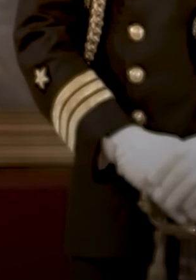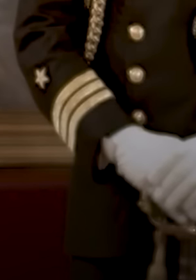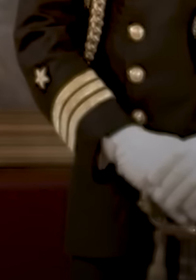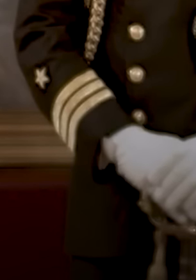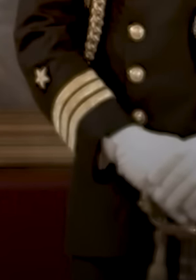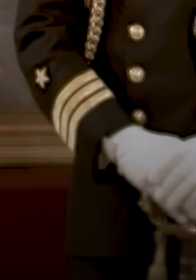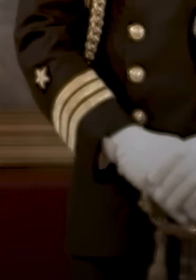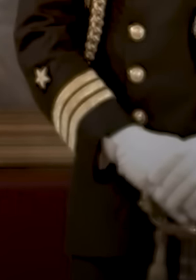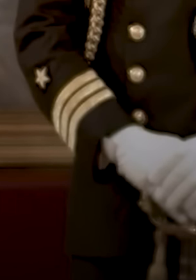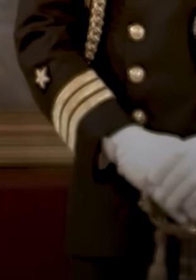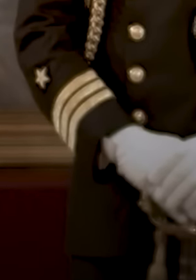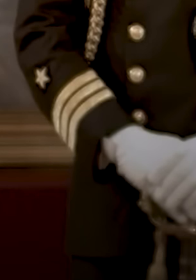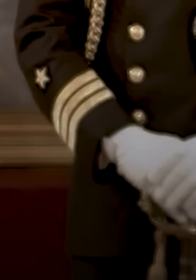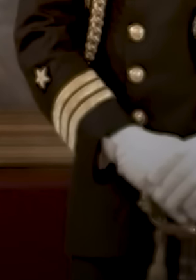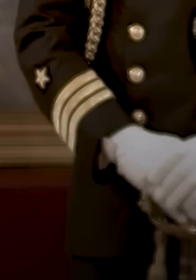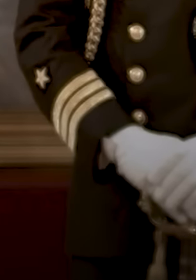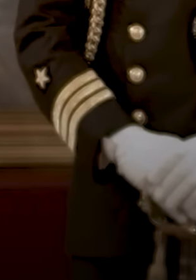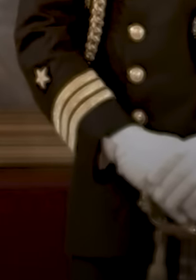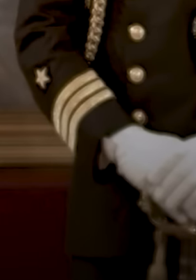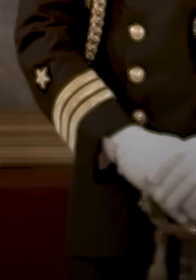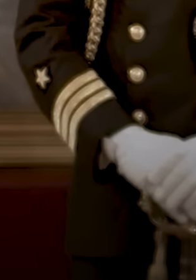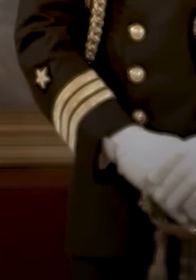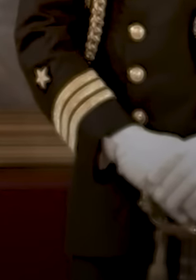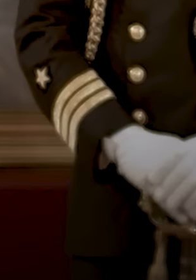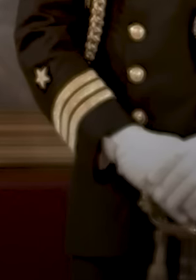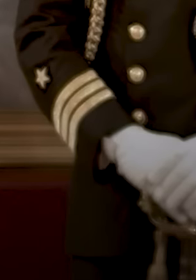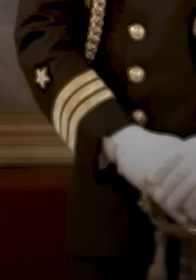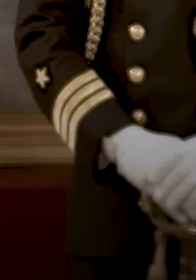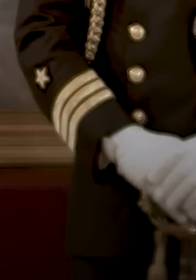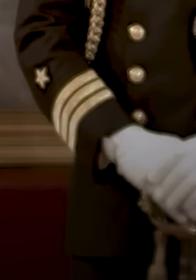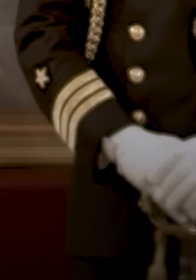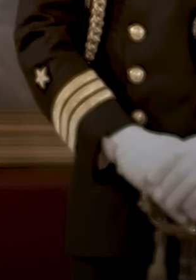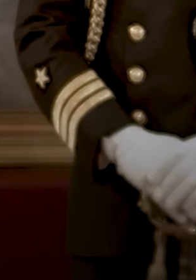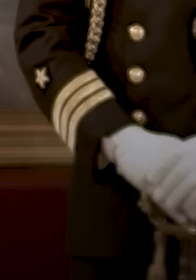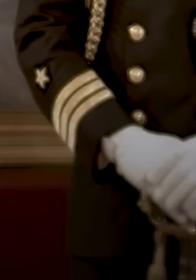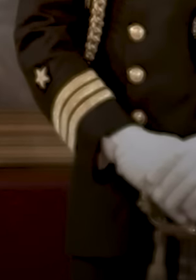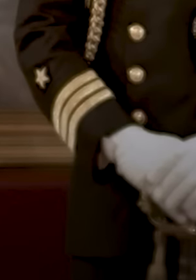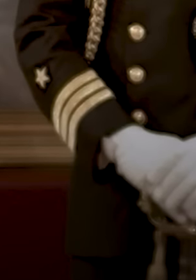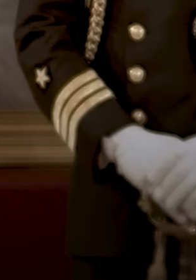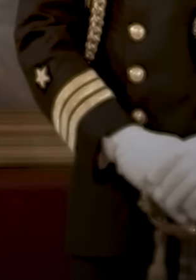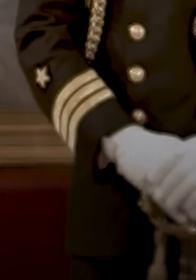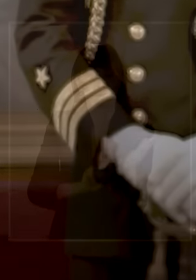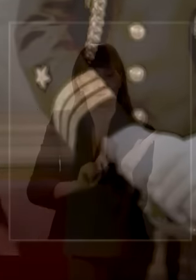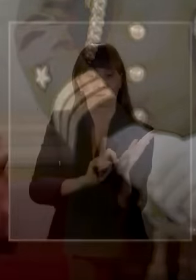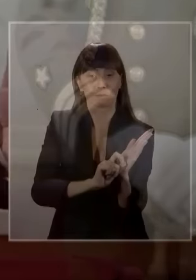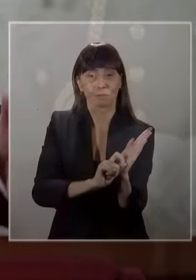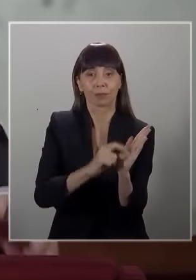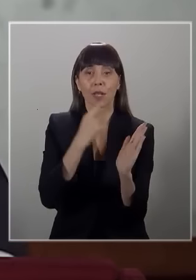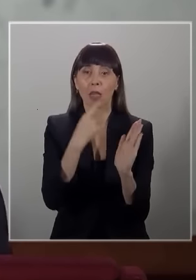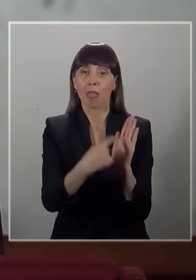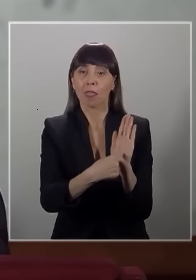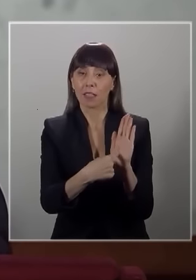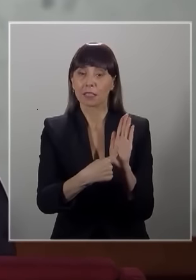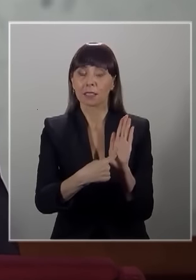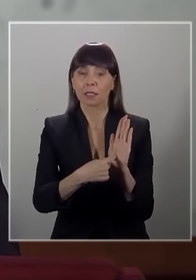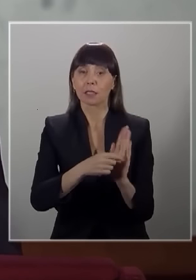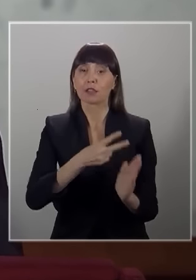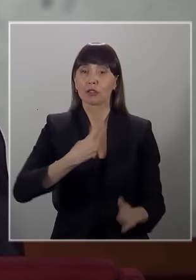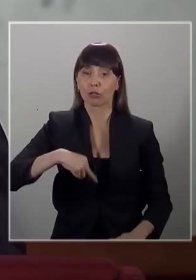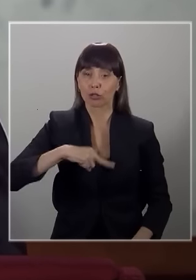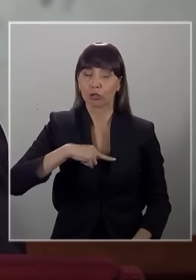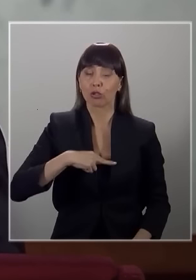América Latina y el mundo libre pierden a uno de sus grandes líderes. Sebastián Piñera partió antes de tiempo, pero deja un legado de entrega